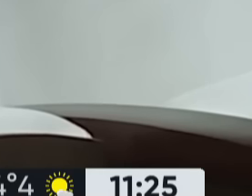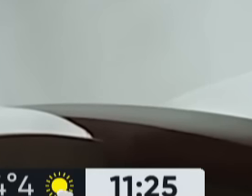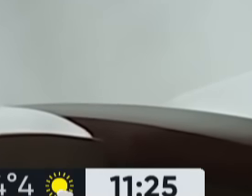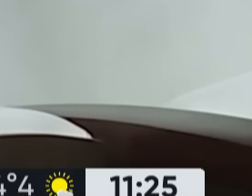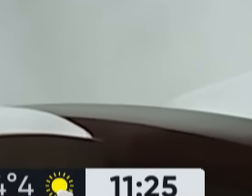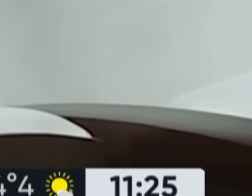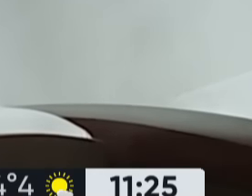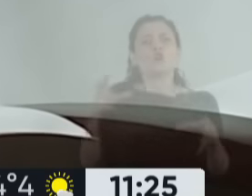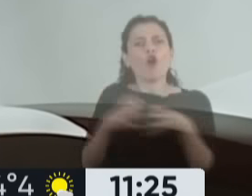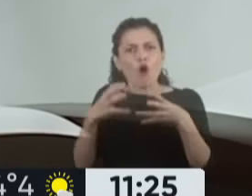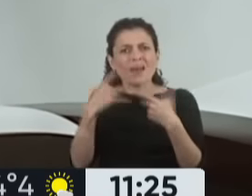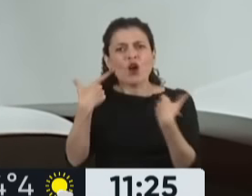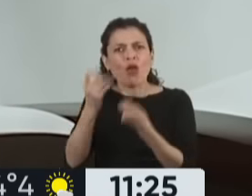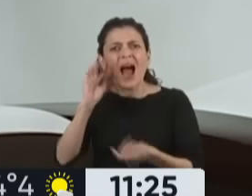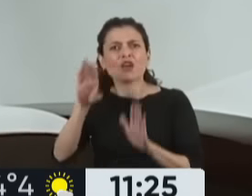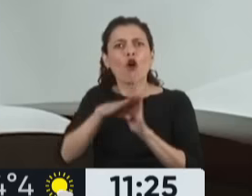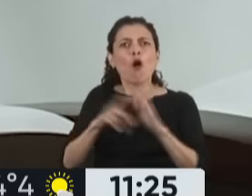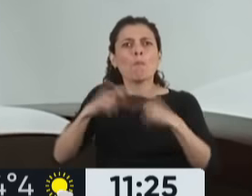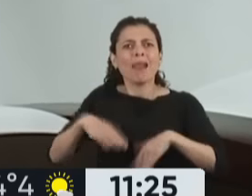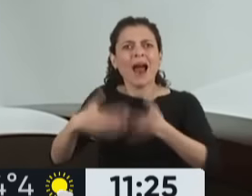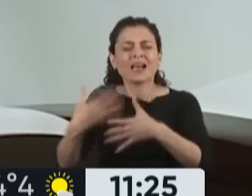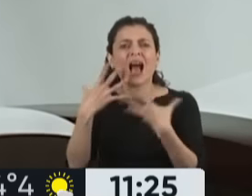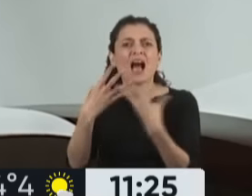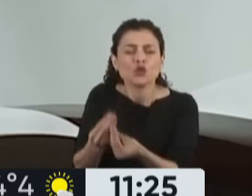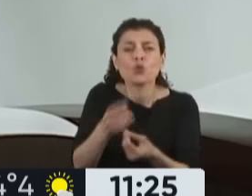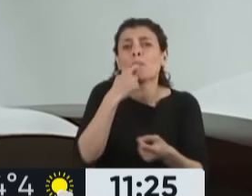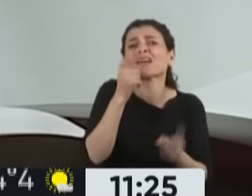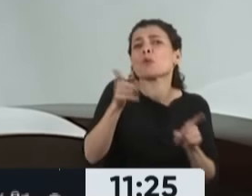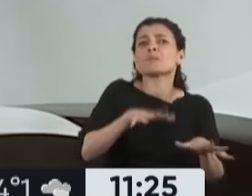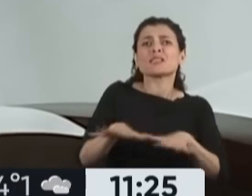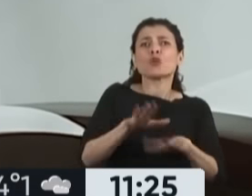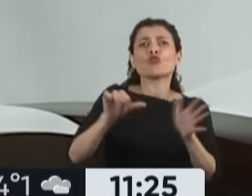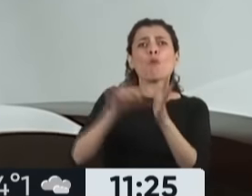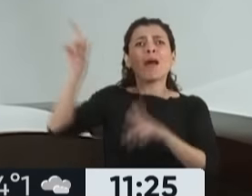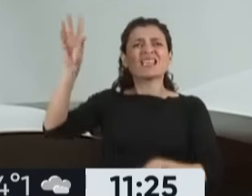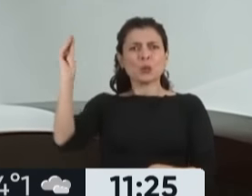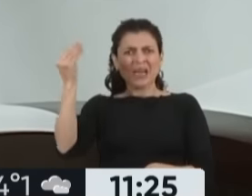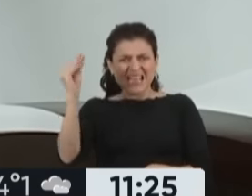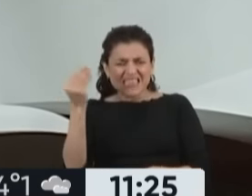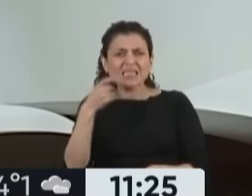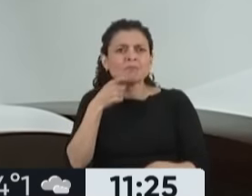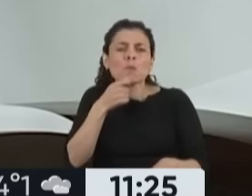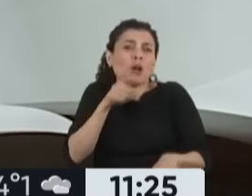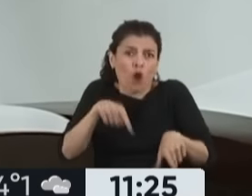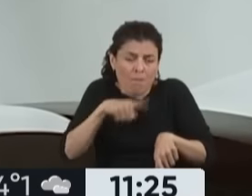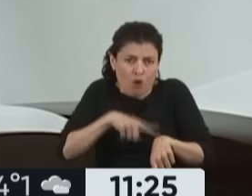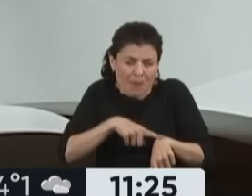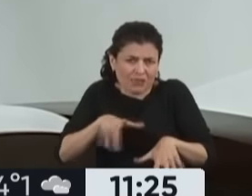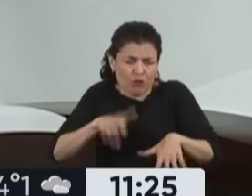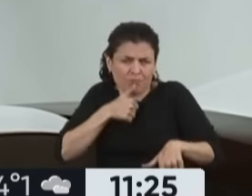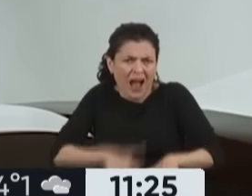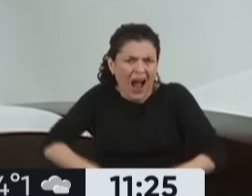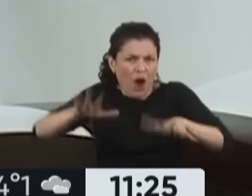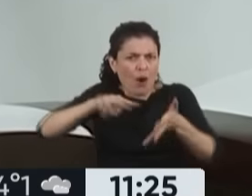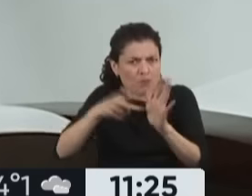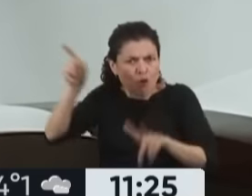para evitar, por ejemplo, lo que sucede en Brasil con hechos de robo y de saqueos en el medio de situaciones de inundación. Esa es una pregunta.